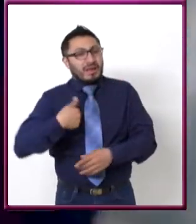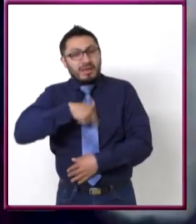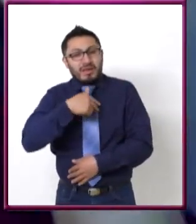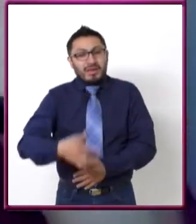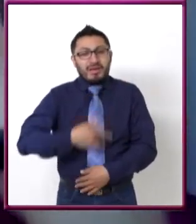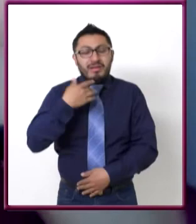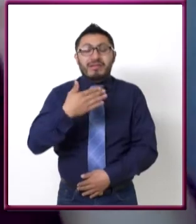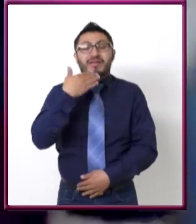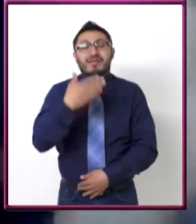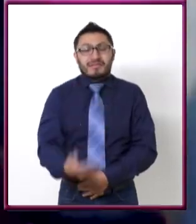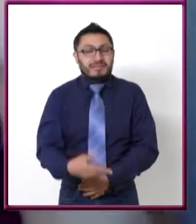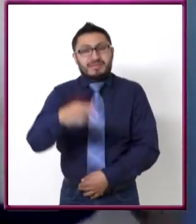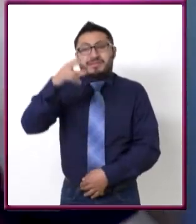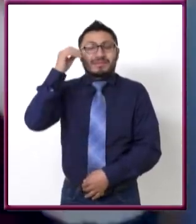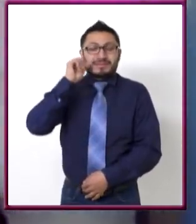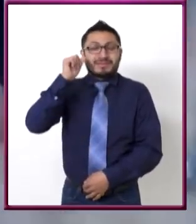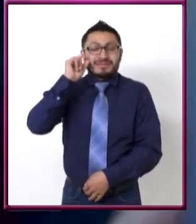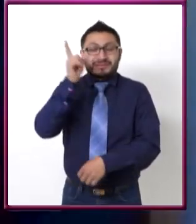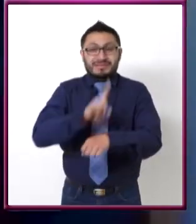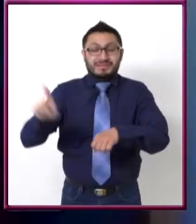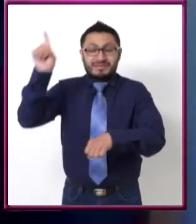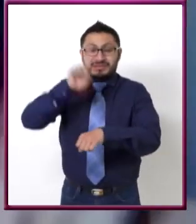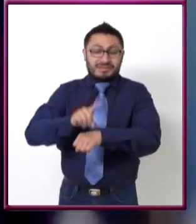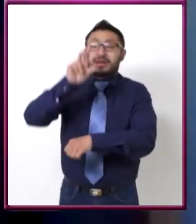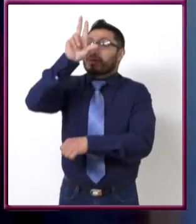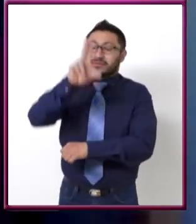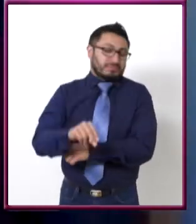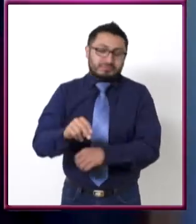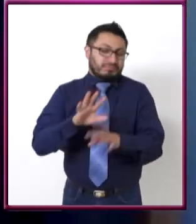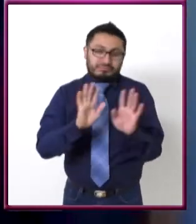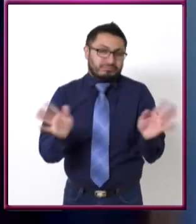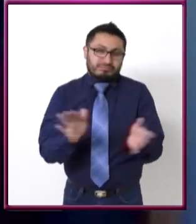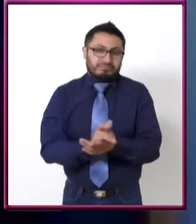vamos a sentir bien absolutamente todo el día, porque